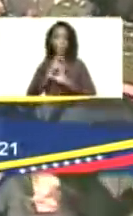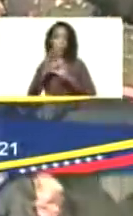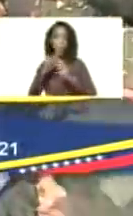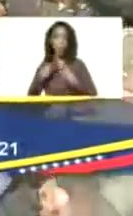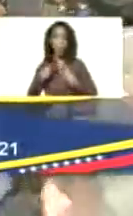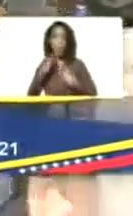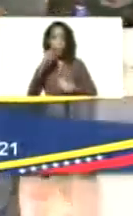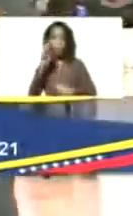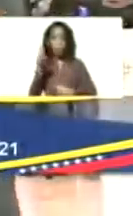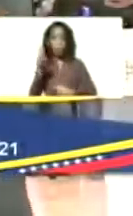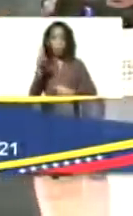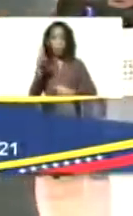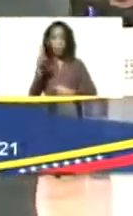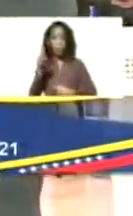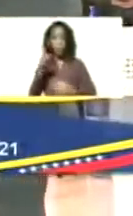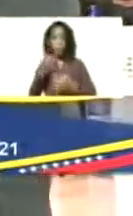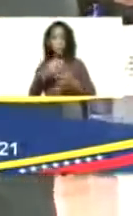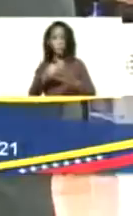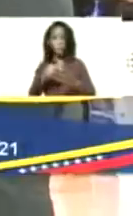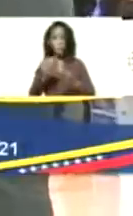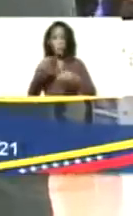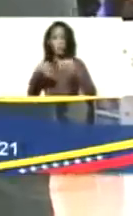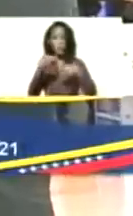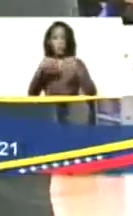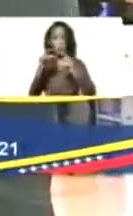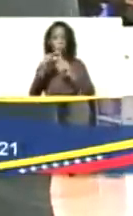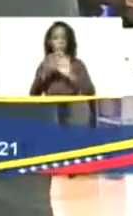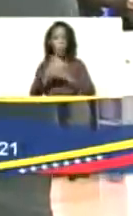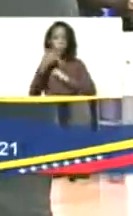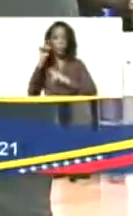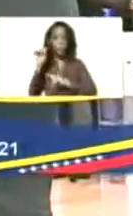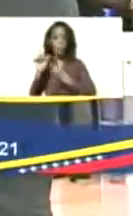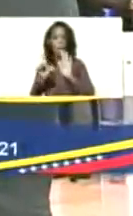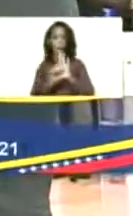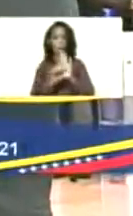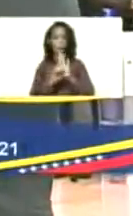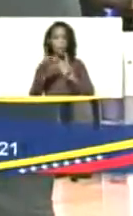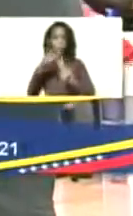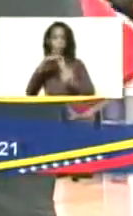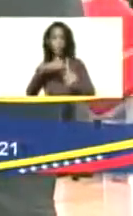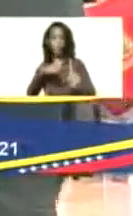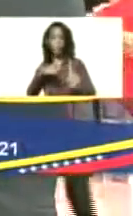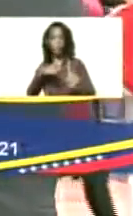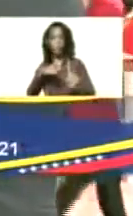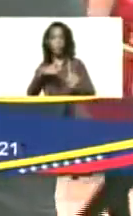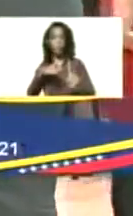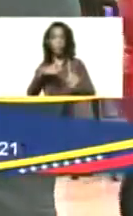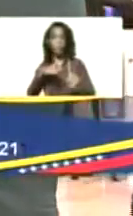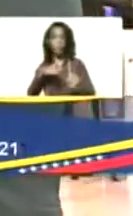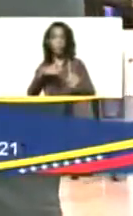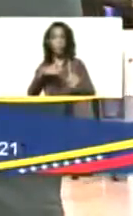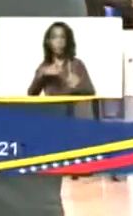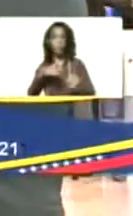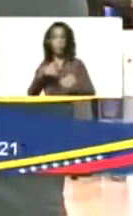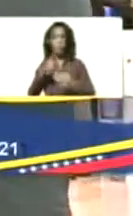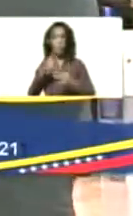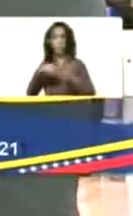de etilsulfanil nitroimidazol contra la leishmaniasis y la brasiliense y leishmania